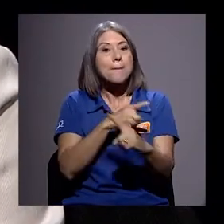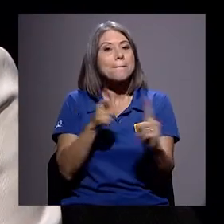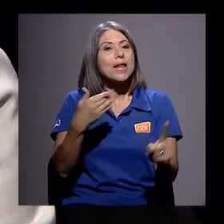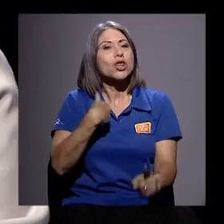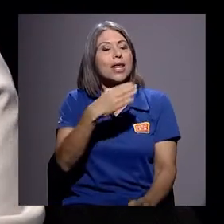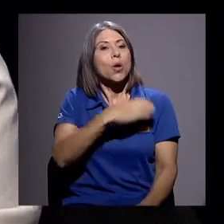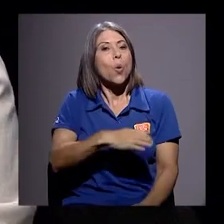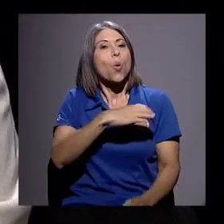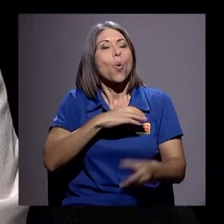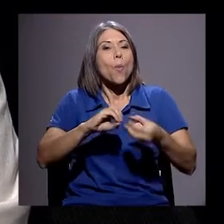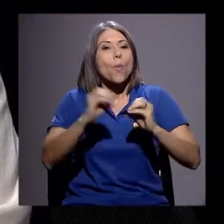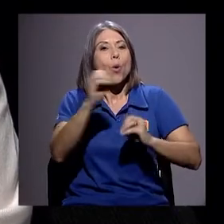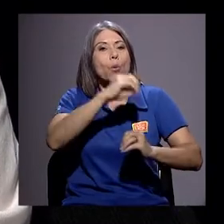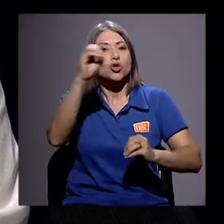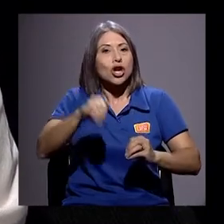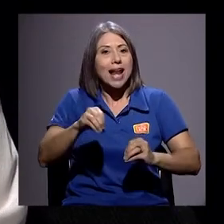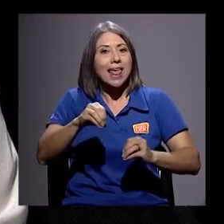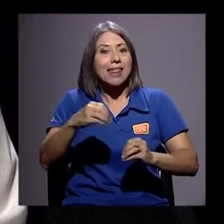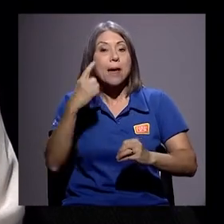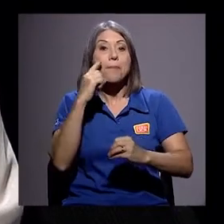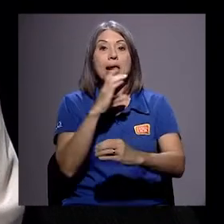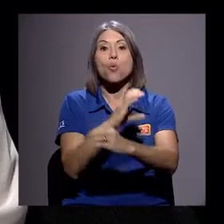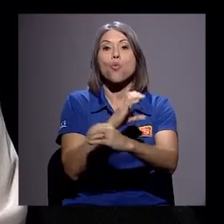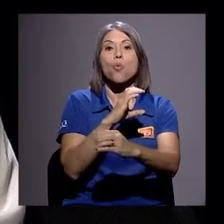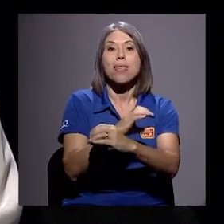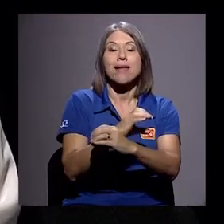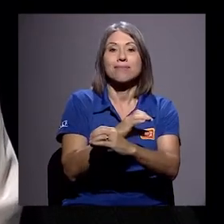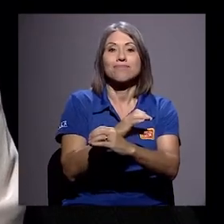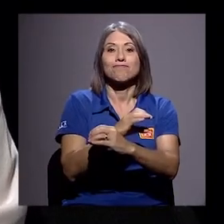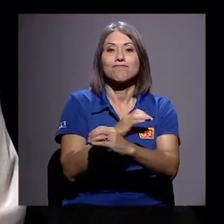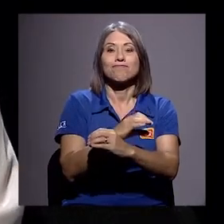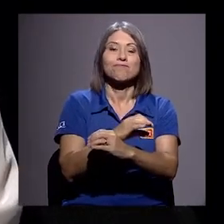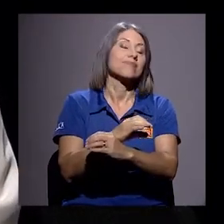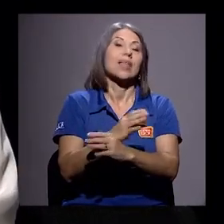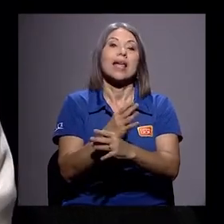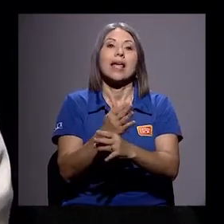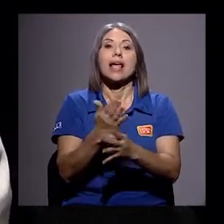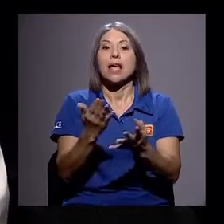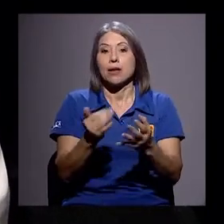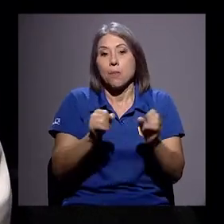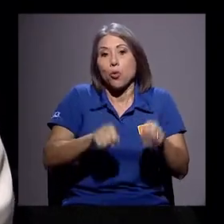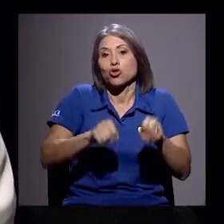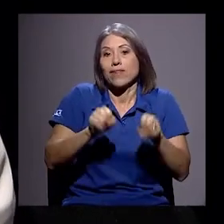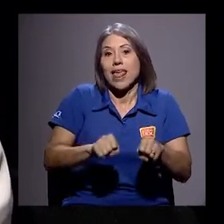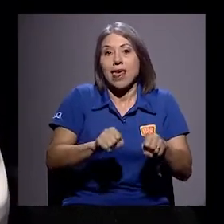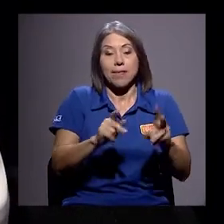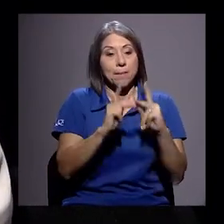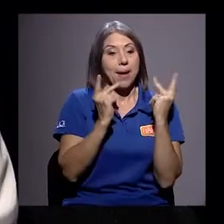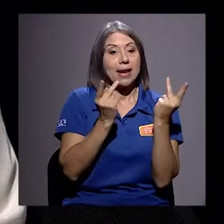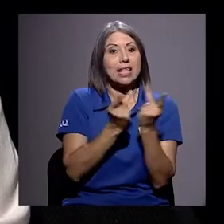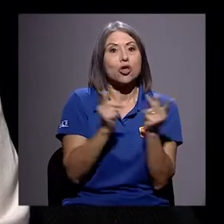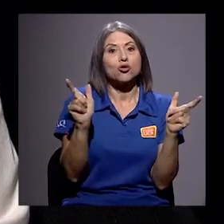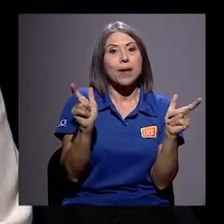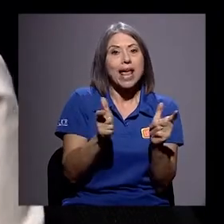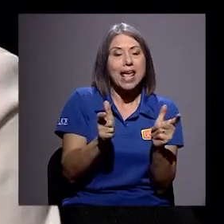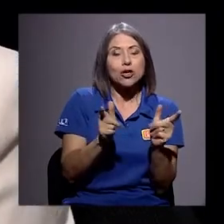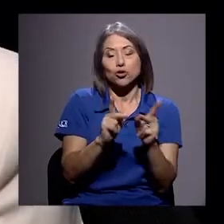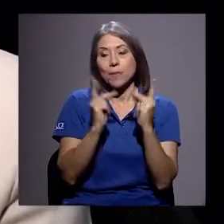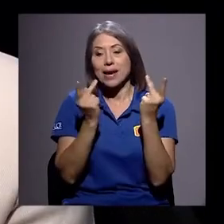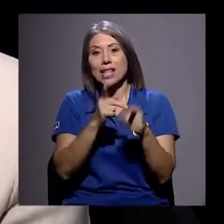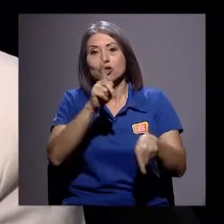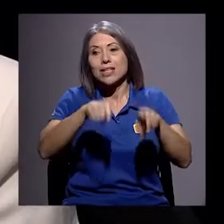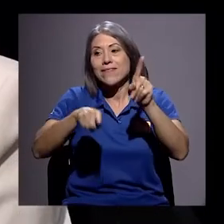esencialmente de la proporcionalidad que resguarda la posibilidad de que partidos pequeños y diversos y de todo tamaño